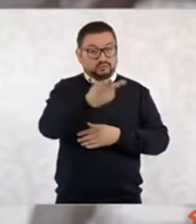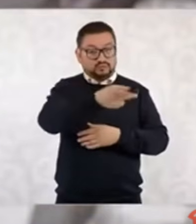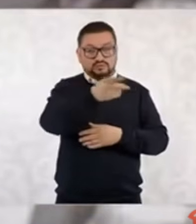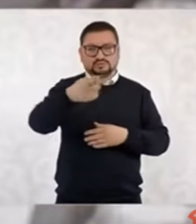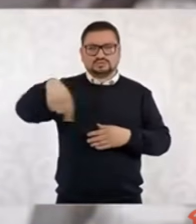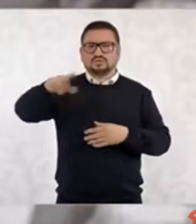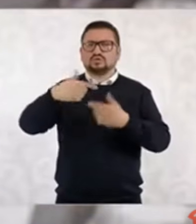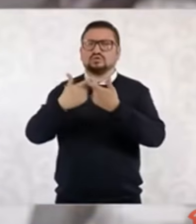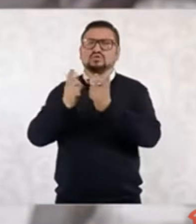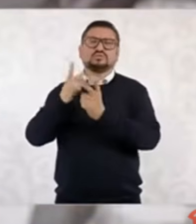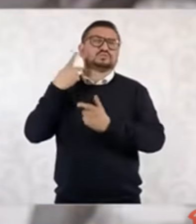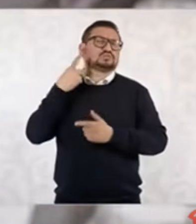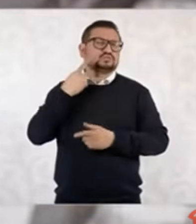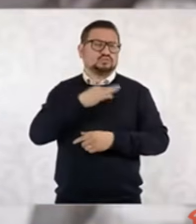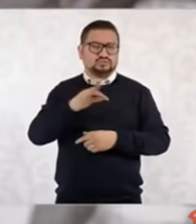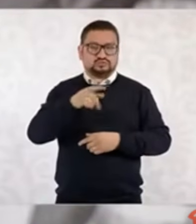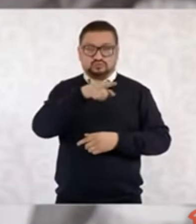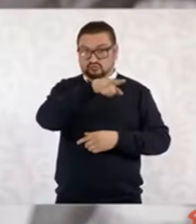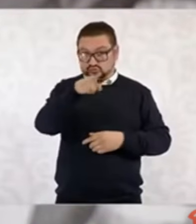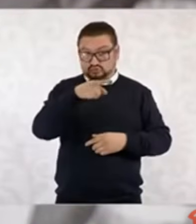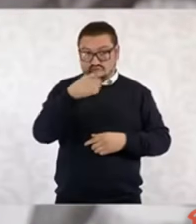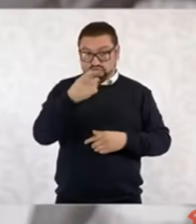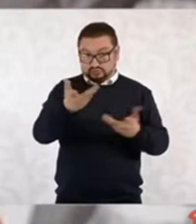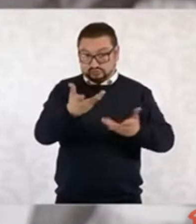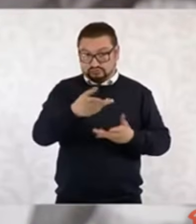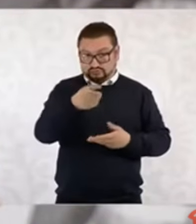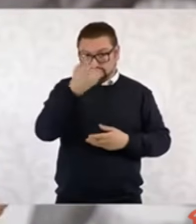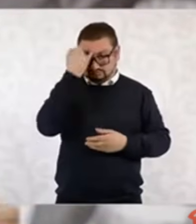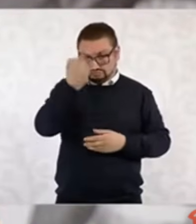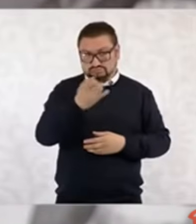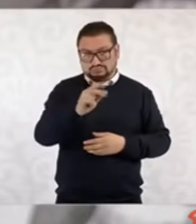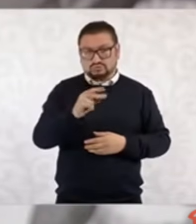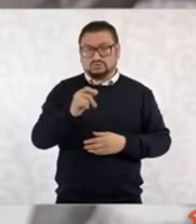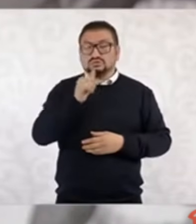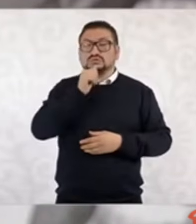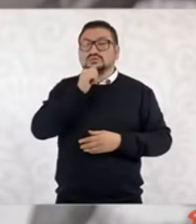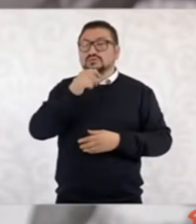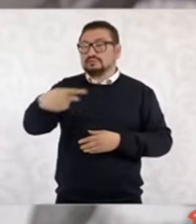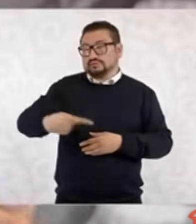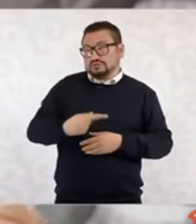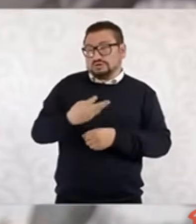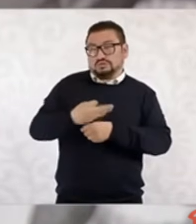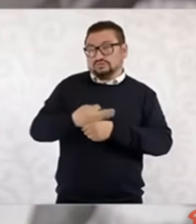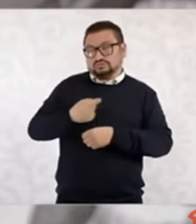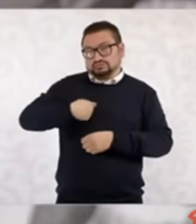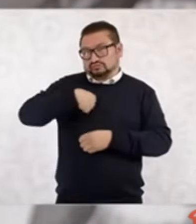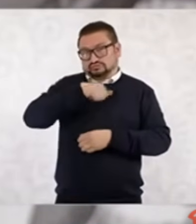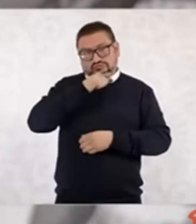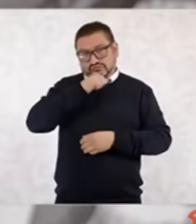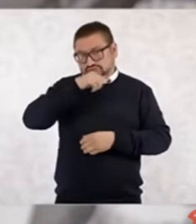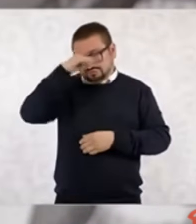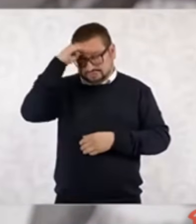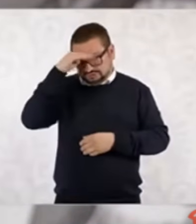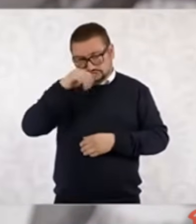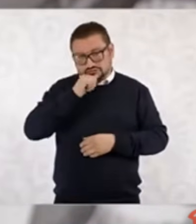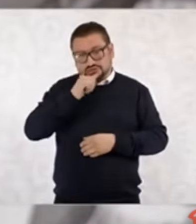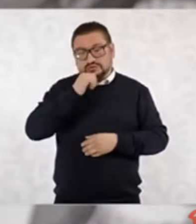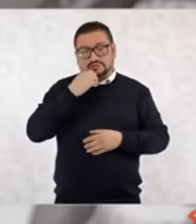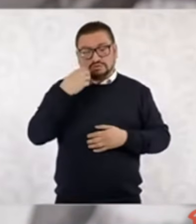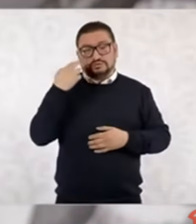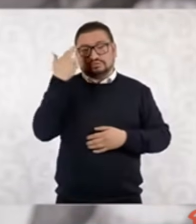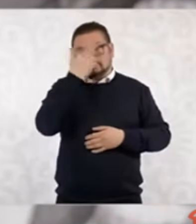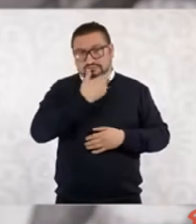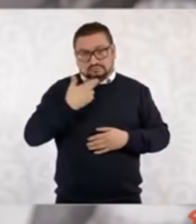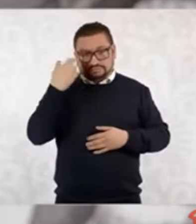partidos lo pueden proponer. ¿Usted no lo haría? Pues, apenas me lo estás preguntando, no lo he pensado. Se lo pregunto, ¿usted no lo consideraría?